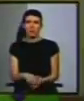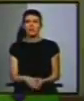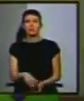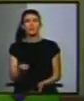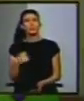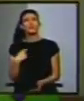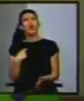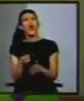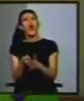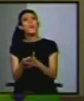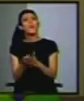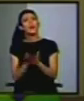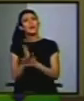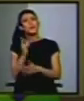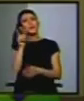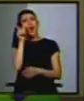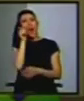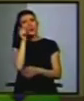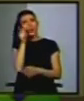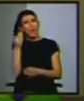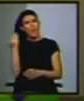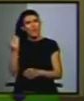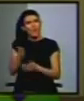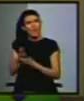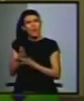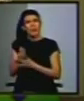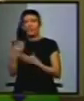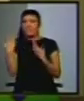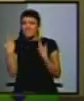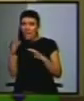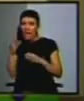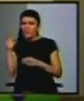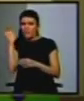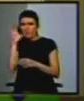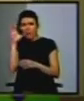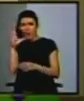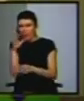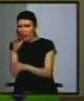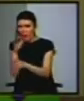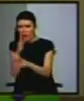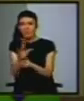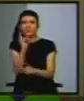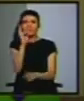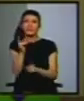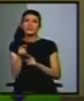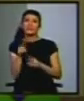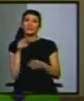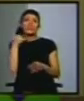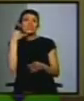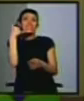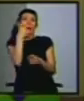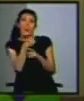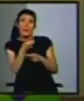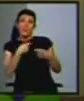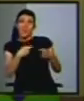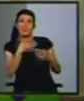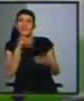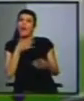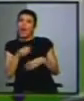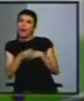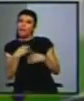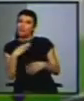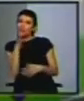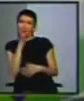Los compré a principios de octubre, pero ya me había costado encontrarlo porque yo llamé a la tienda y me dijeron que estaban agotados, que no